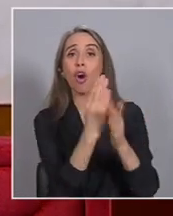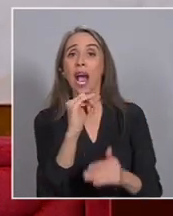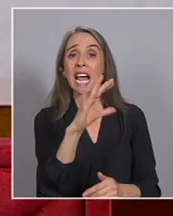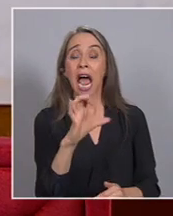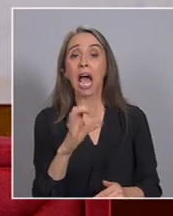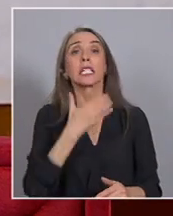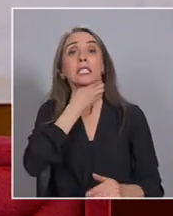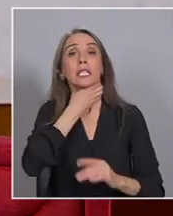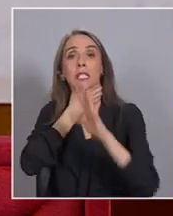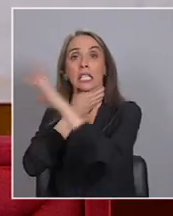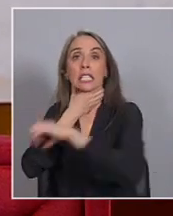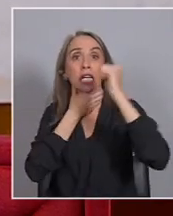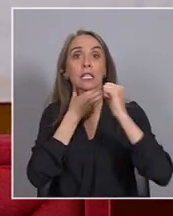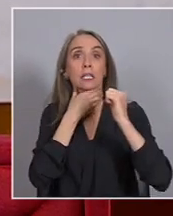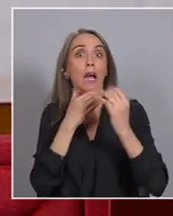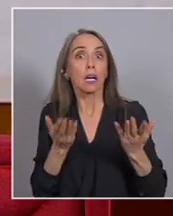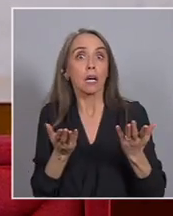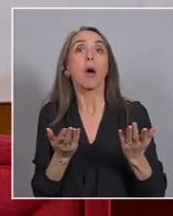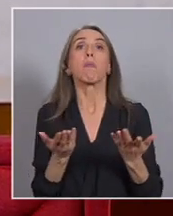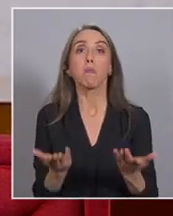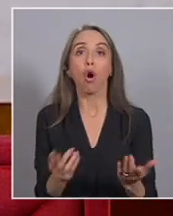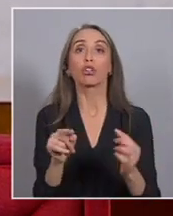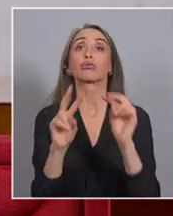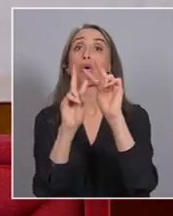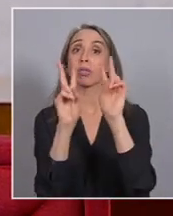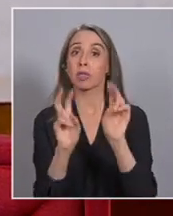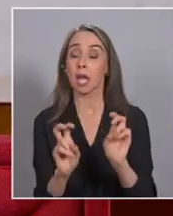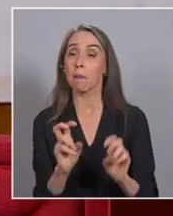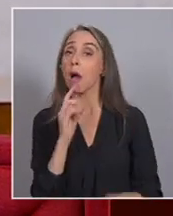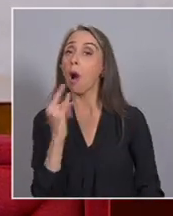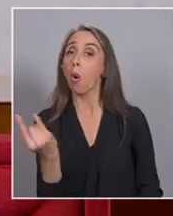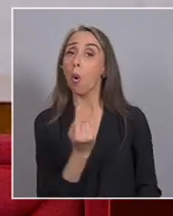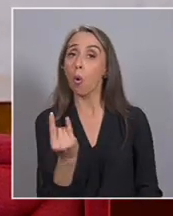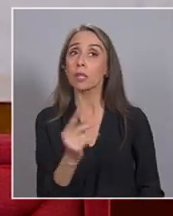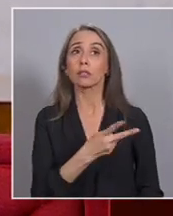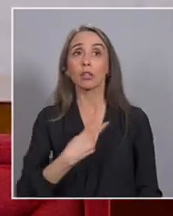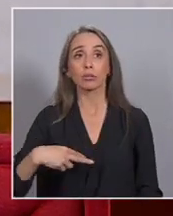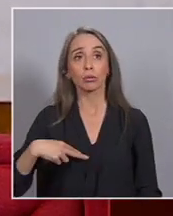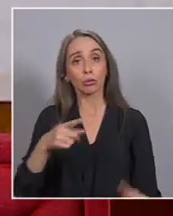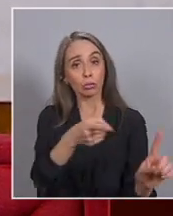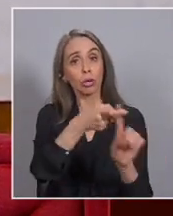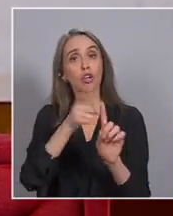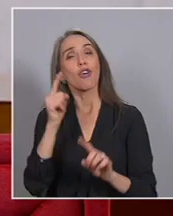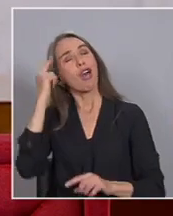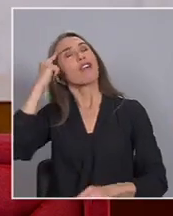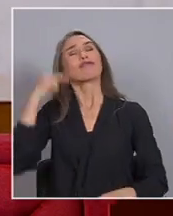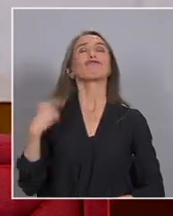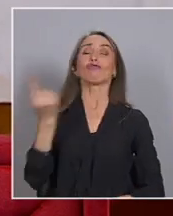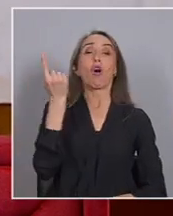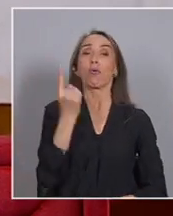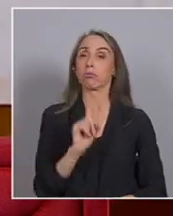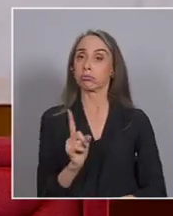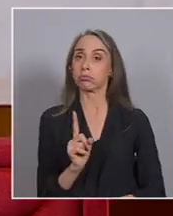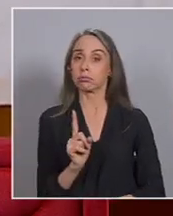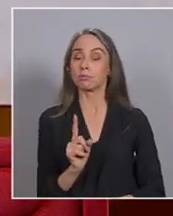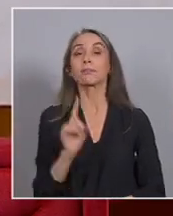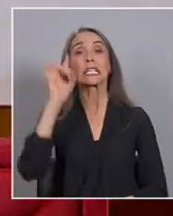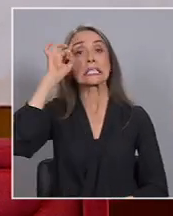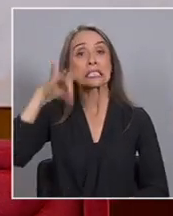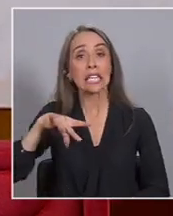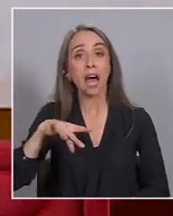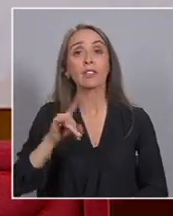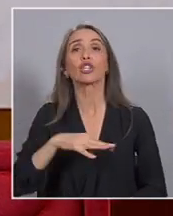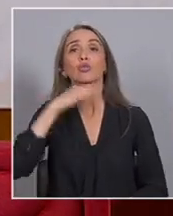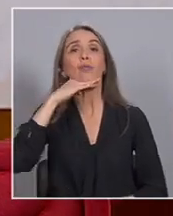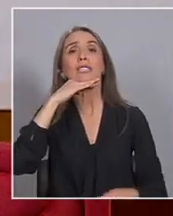estudios. Por eso, este tema es una urgencia de la que tenemos que hacernos cargo, no es un capricho. Pero sabemos que no basta